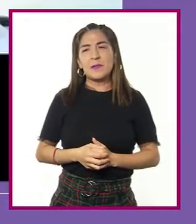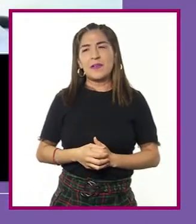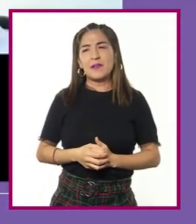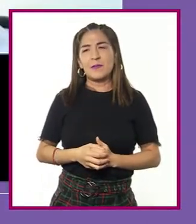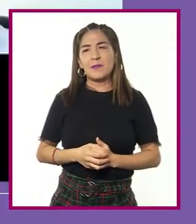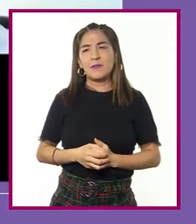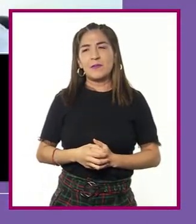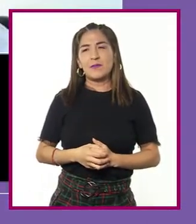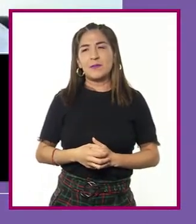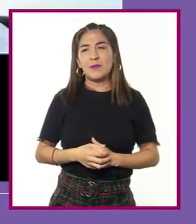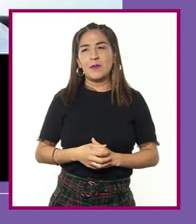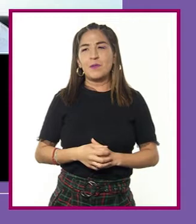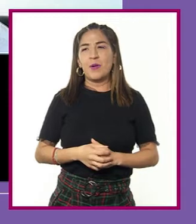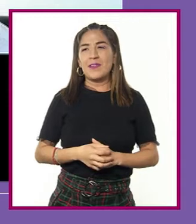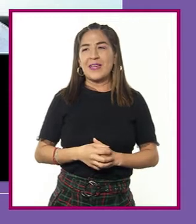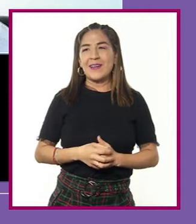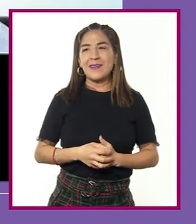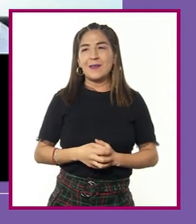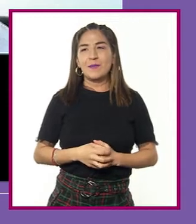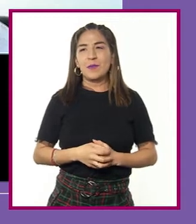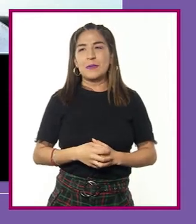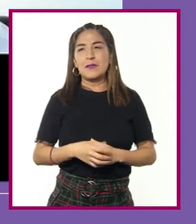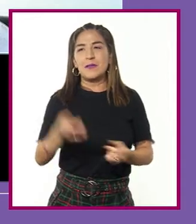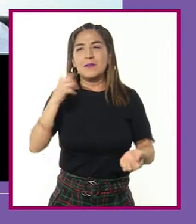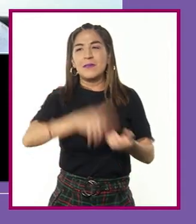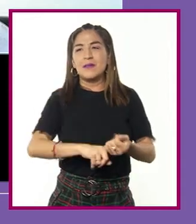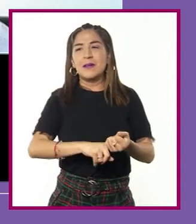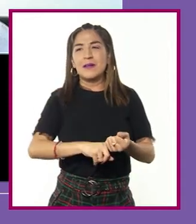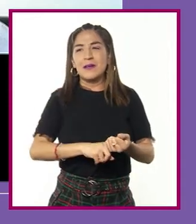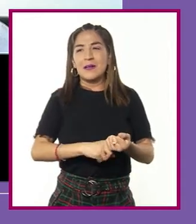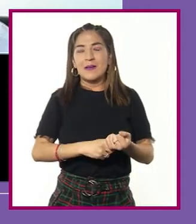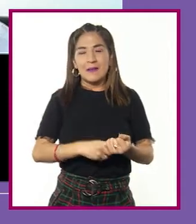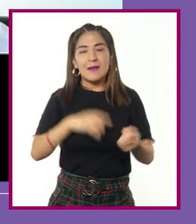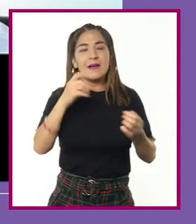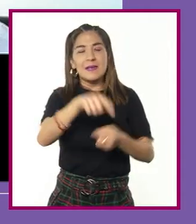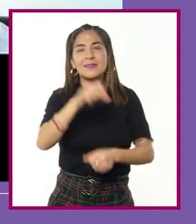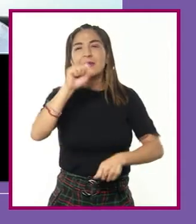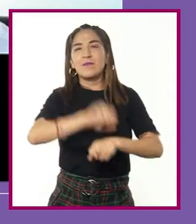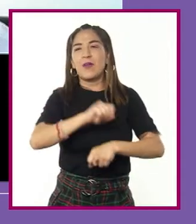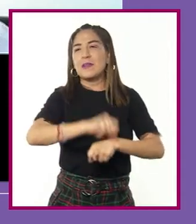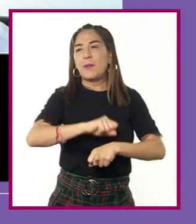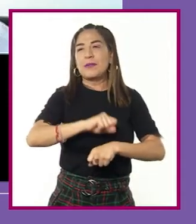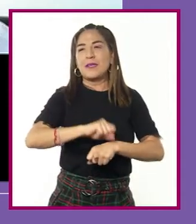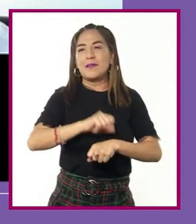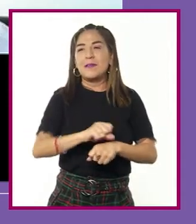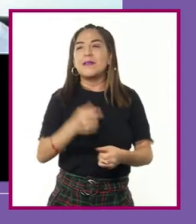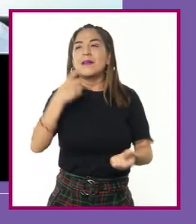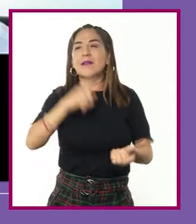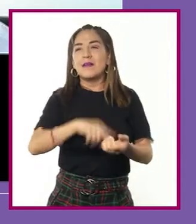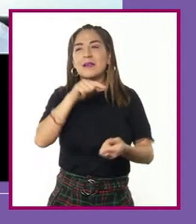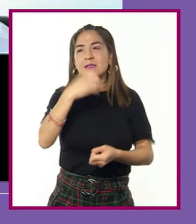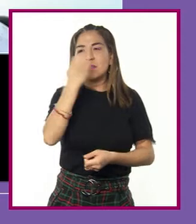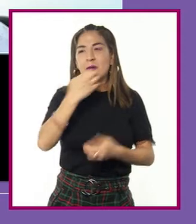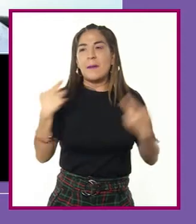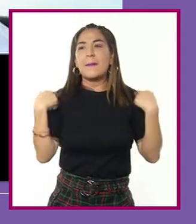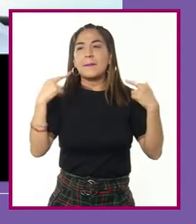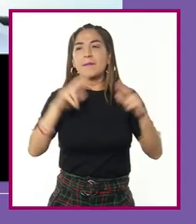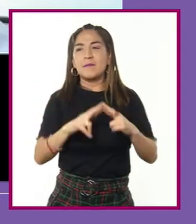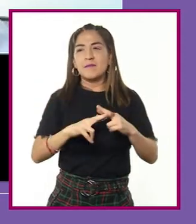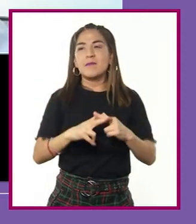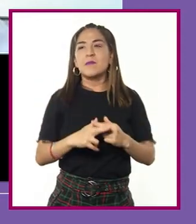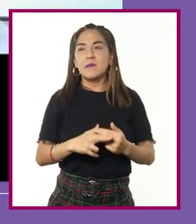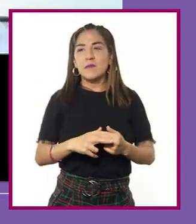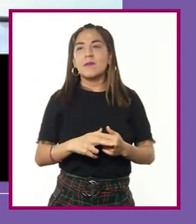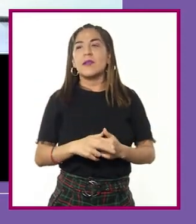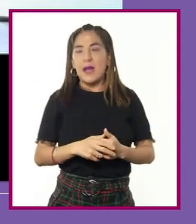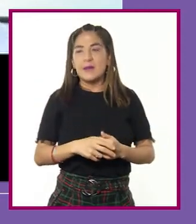Hola a todos y todos, mi nombre es Lilia Luna Delgado, soy estudiante de secundaria y el día de hoy nos acompaña el maestro Jorge Jiménez,